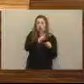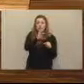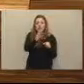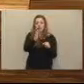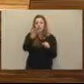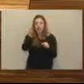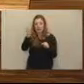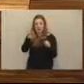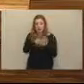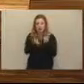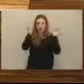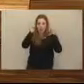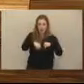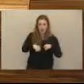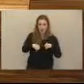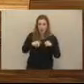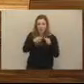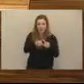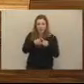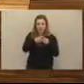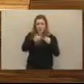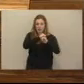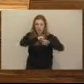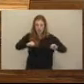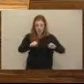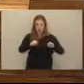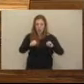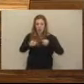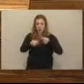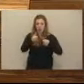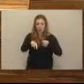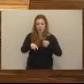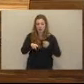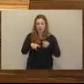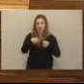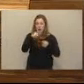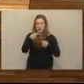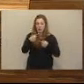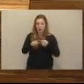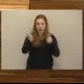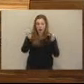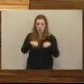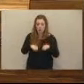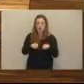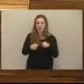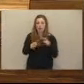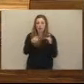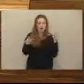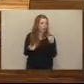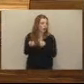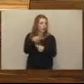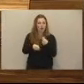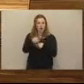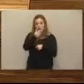Trasatlántico de Comercio y de la Inversión, más conocido por el nombre de Acuerdo Trasatlántico de Libre Comercio, que